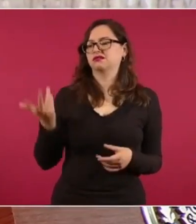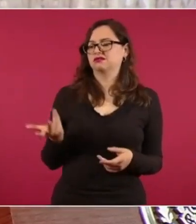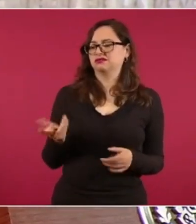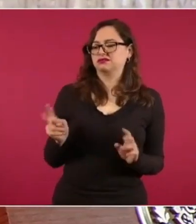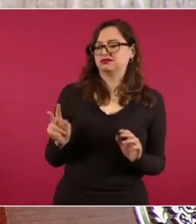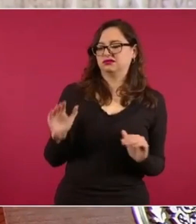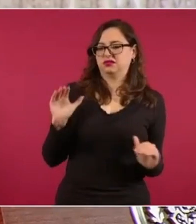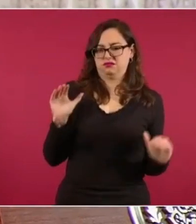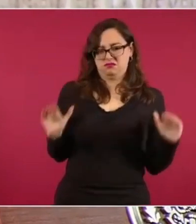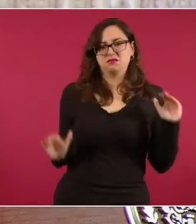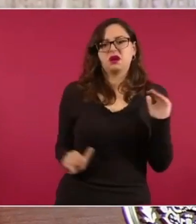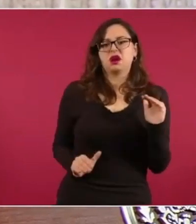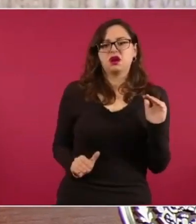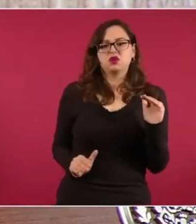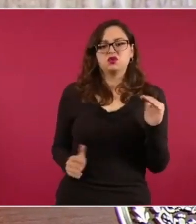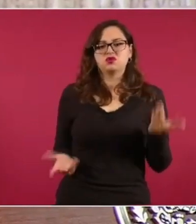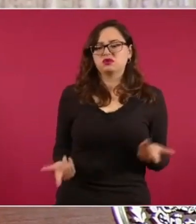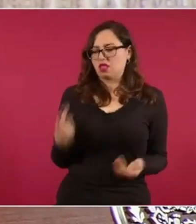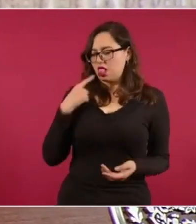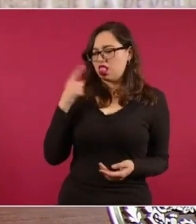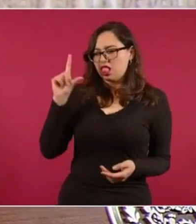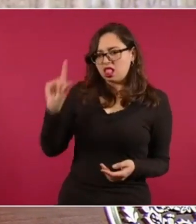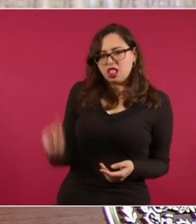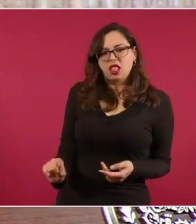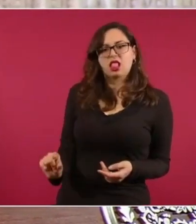es inferior